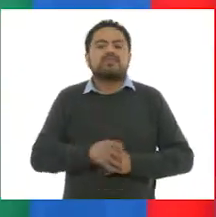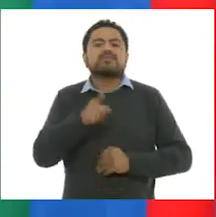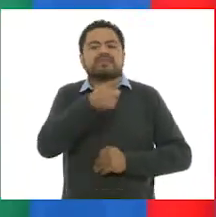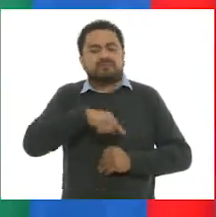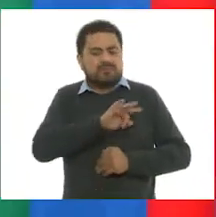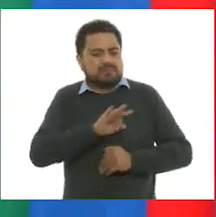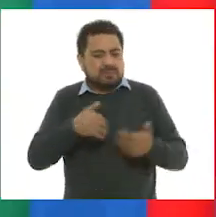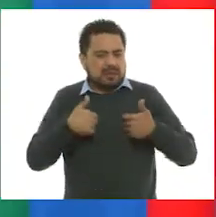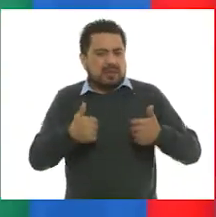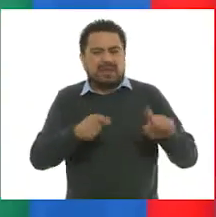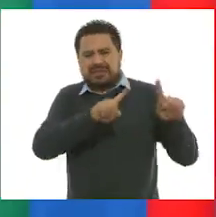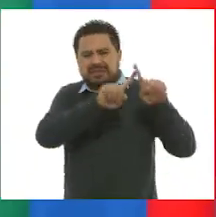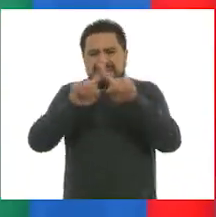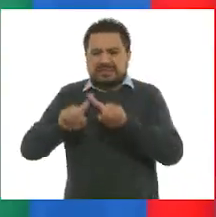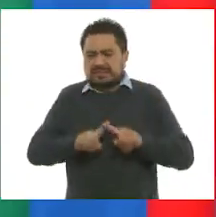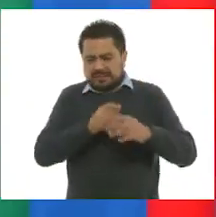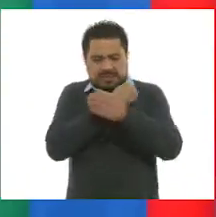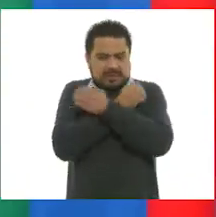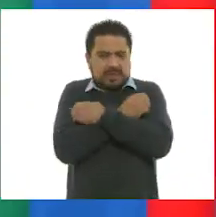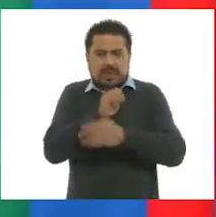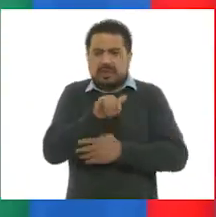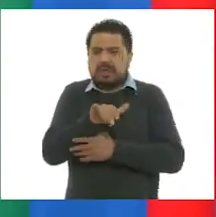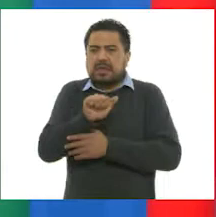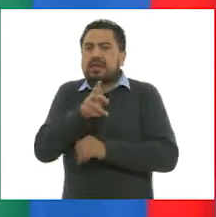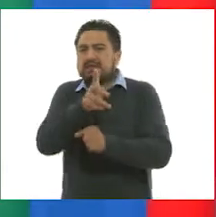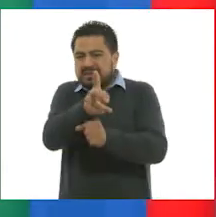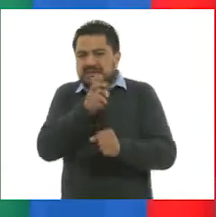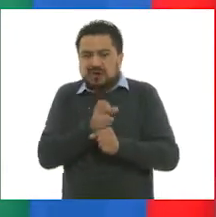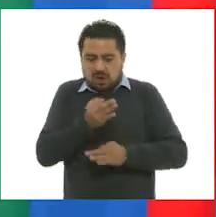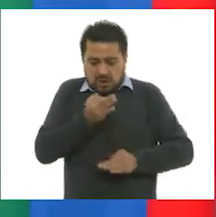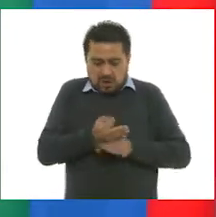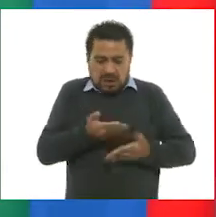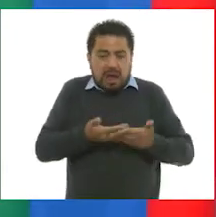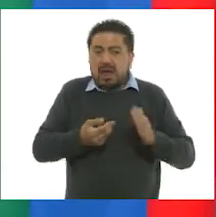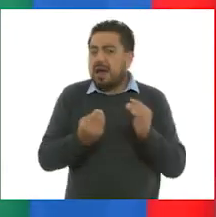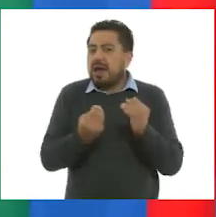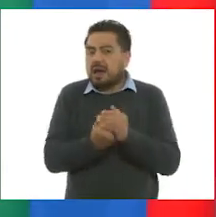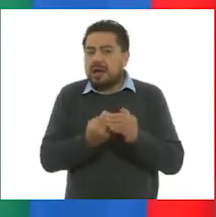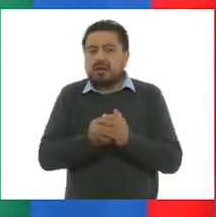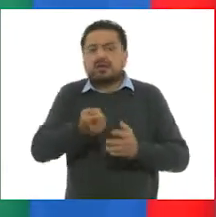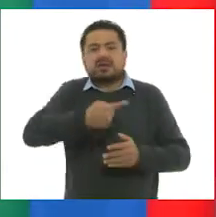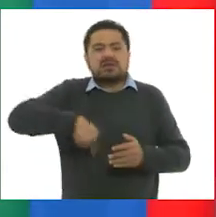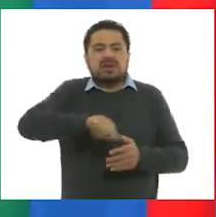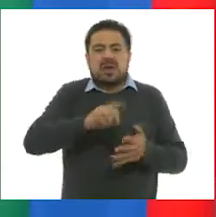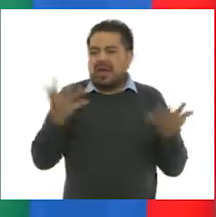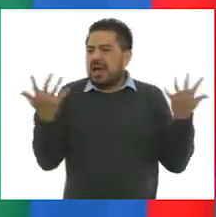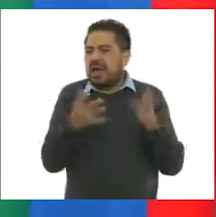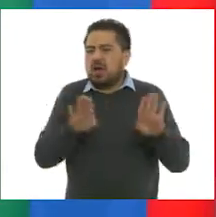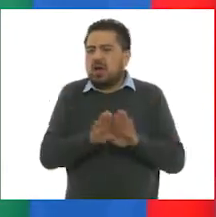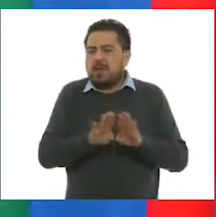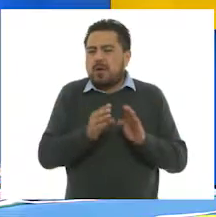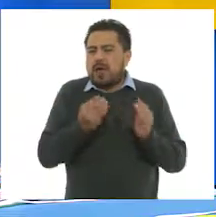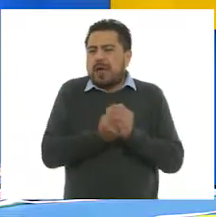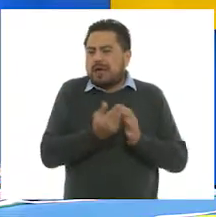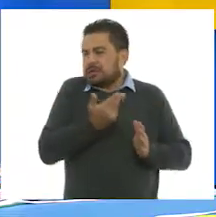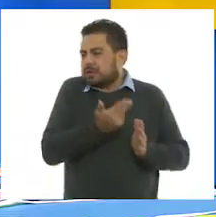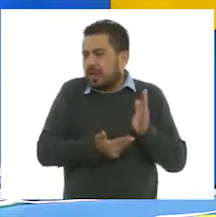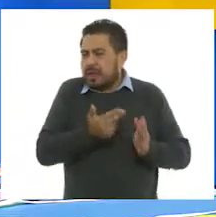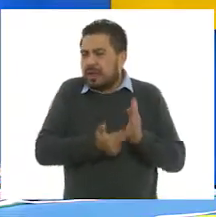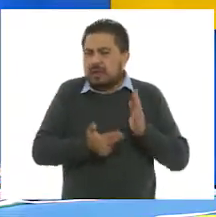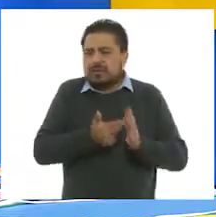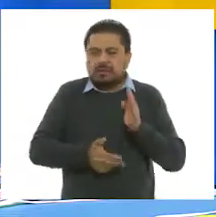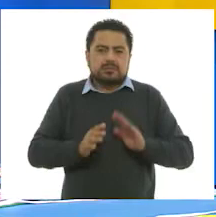entendamos mejor estas diferencias en la educación Inca, los quiero invitar a que en esta sesión realicemos como un tipo clase-taller.